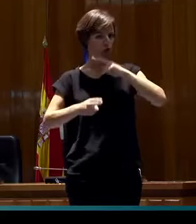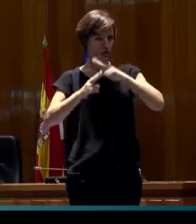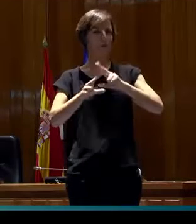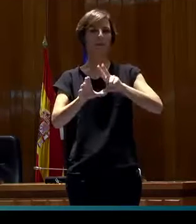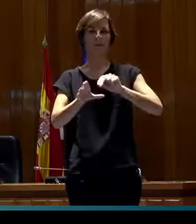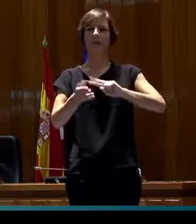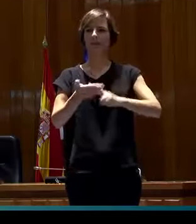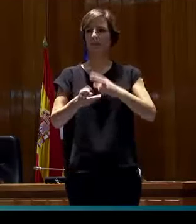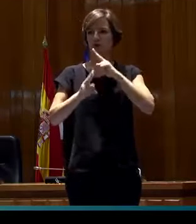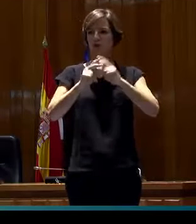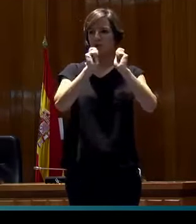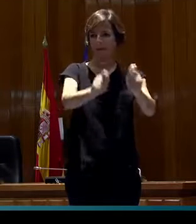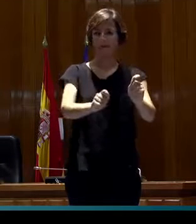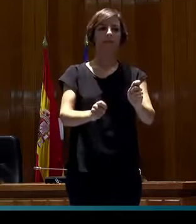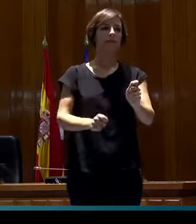videointérprete no solo porque